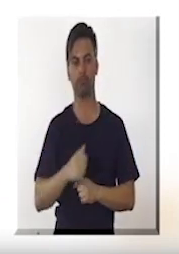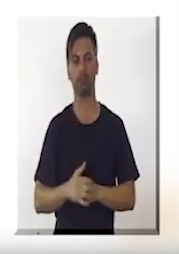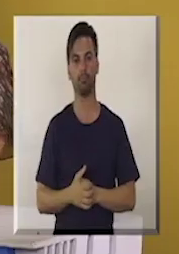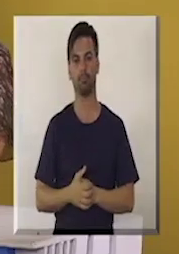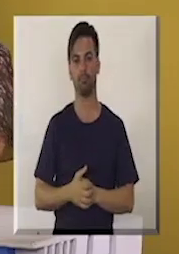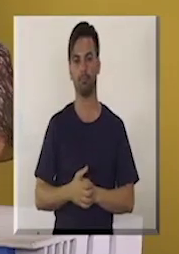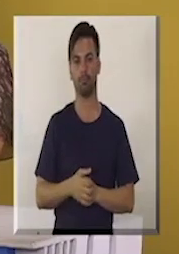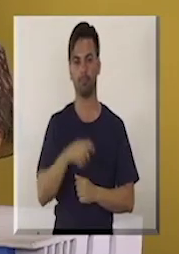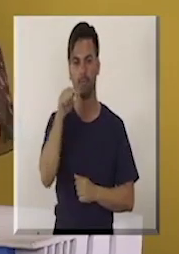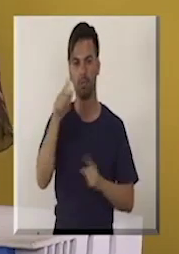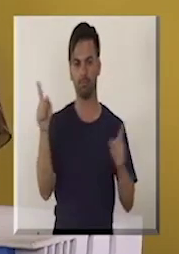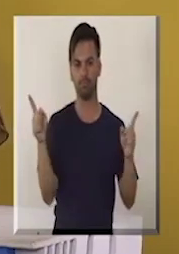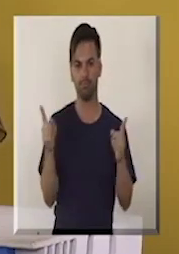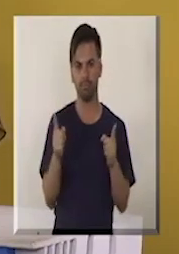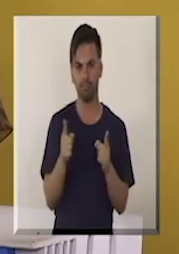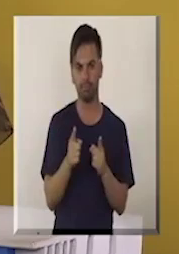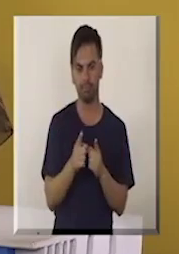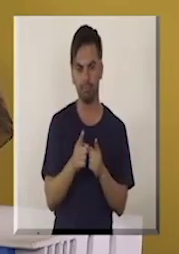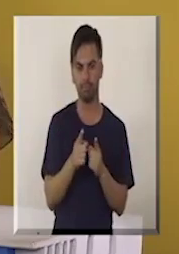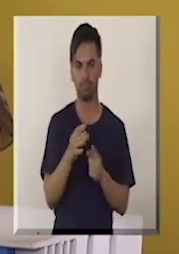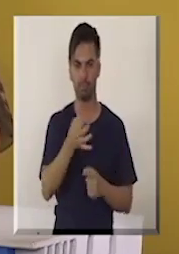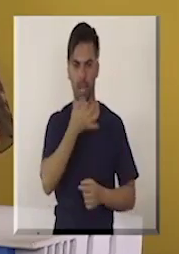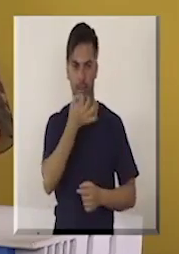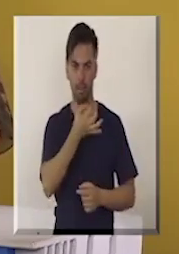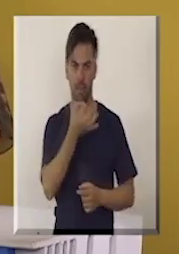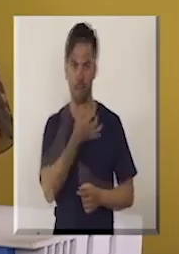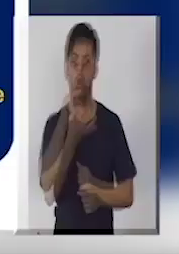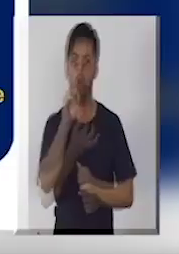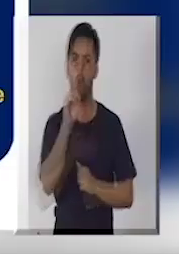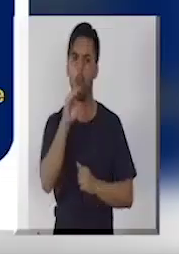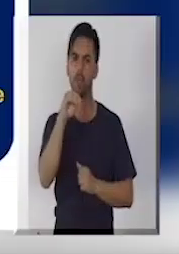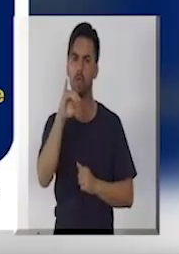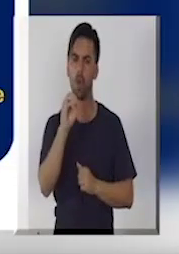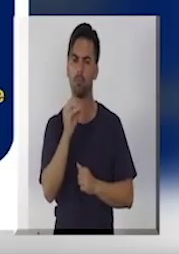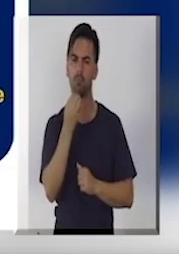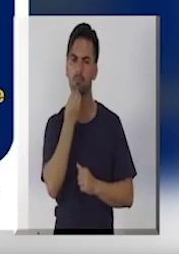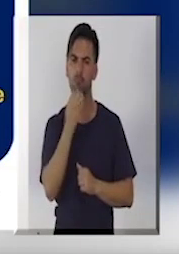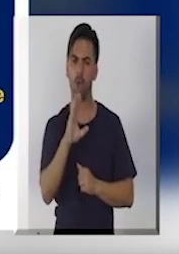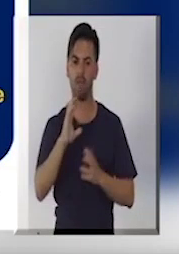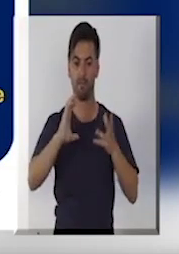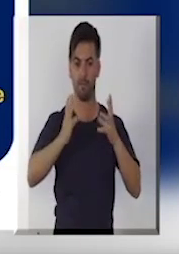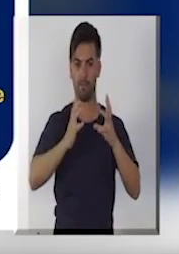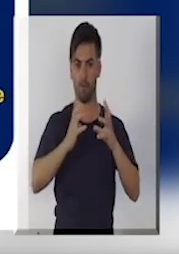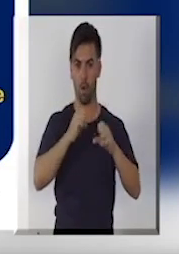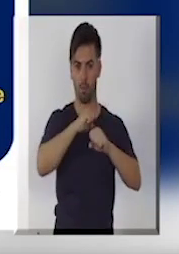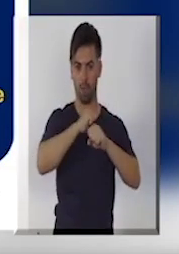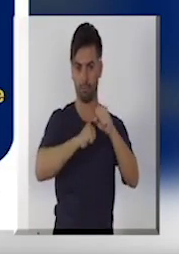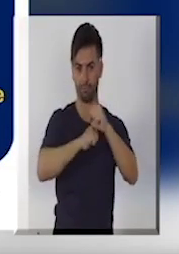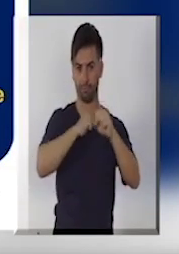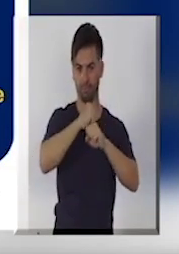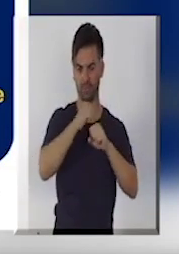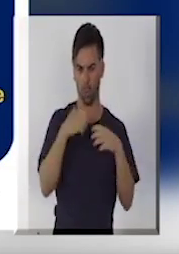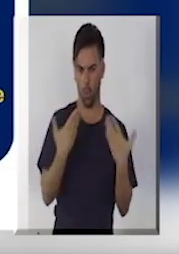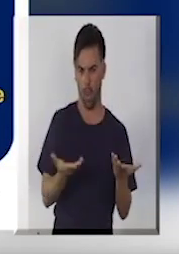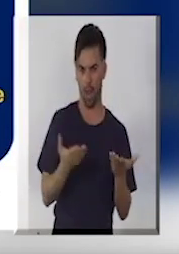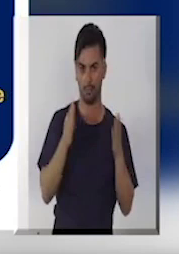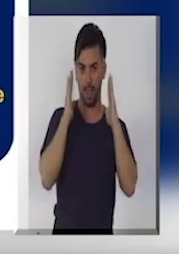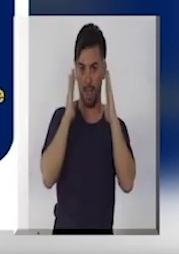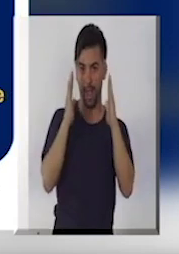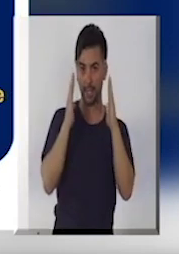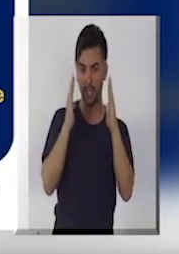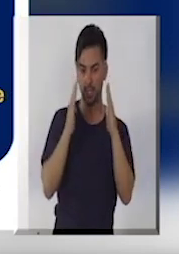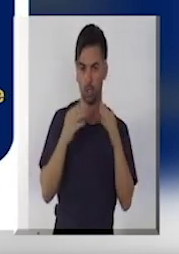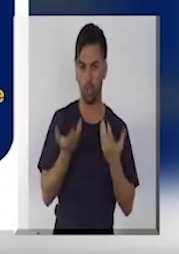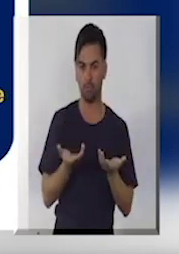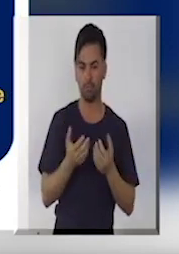Vamos a resumir lo que hasta ahora hemos estado hablando. Pudiéramos decir, atención, que